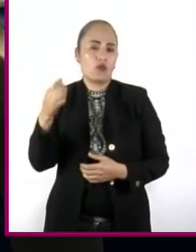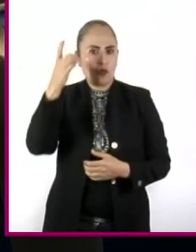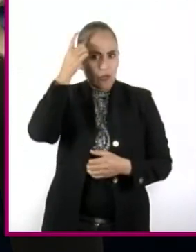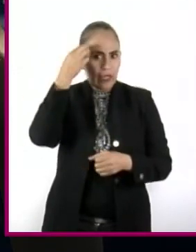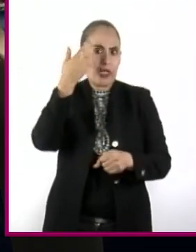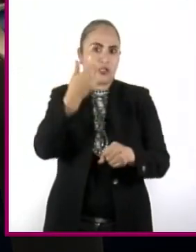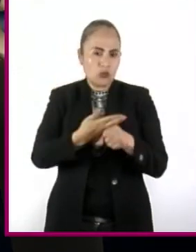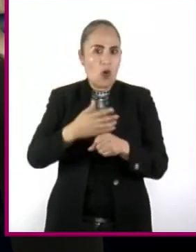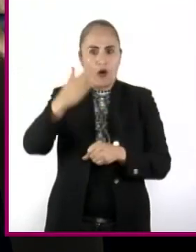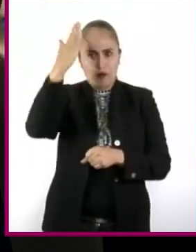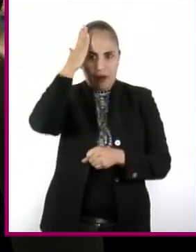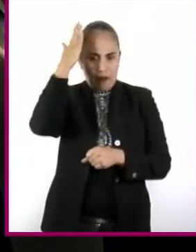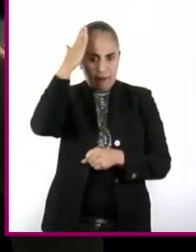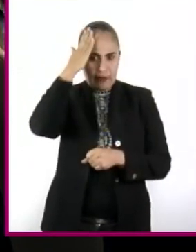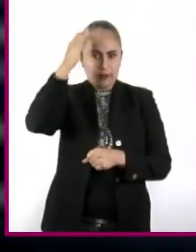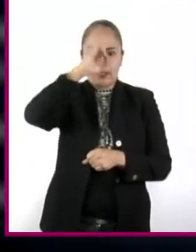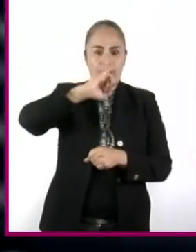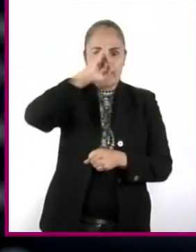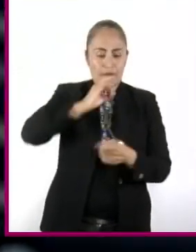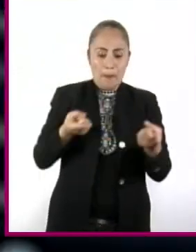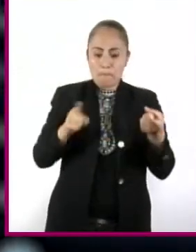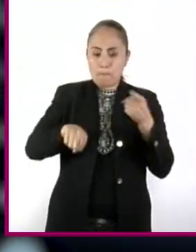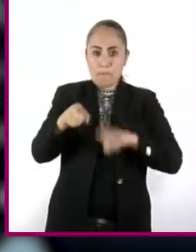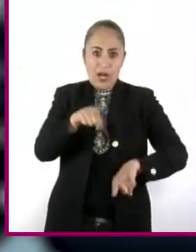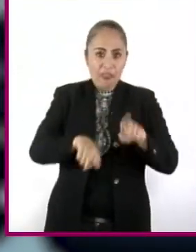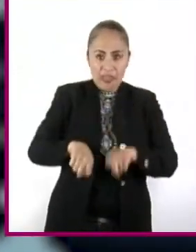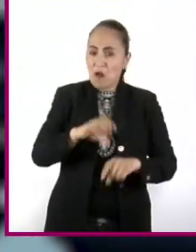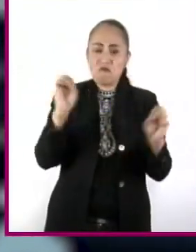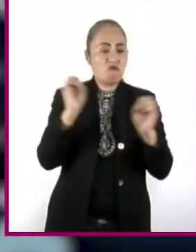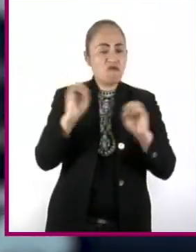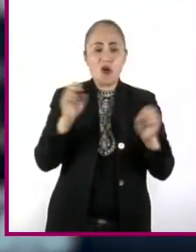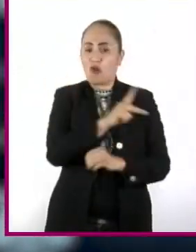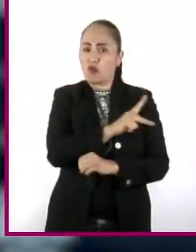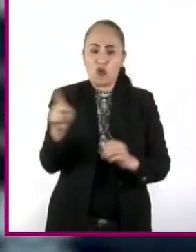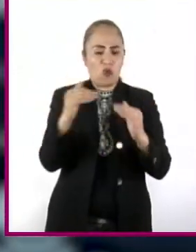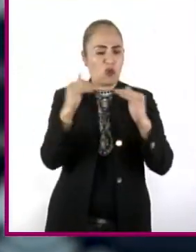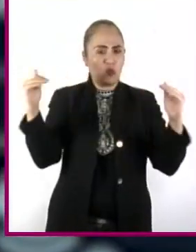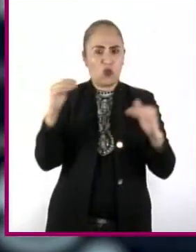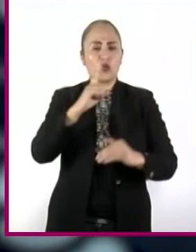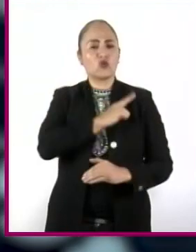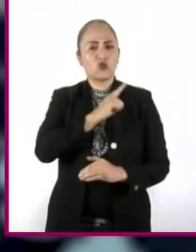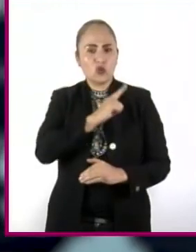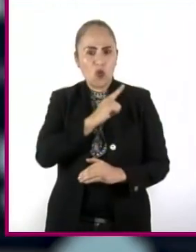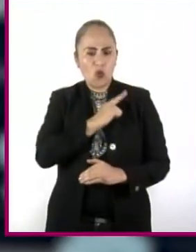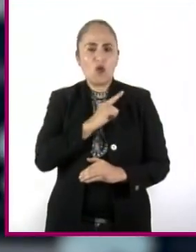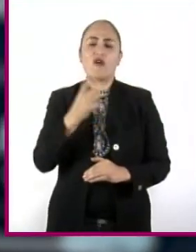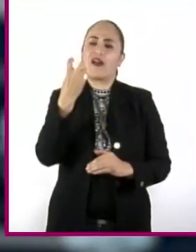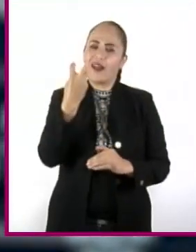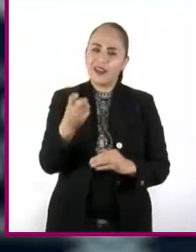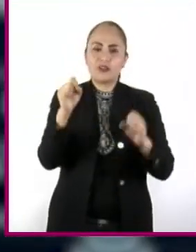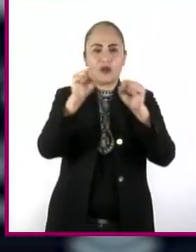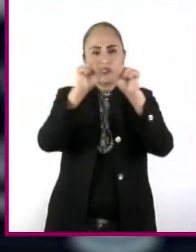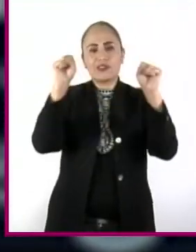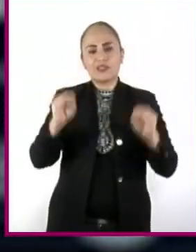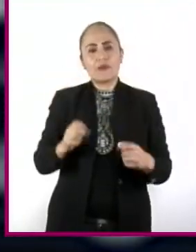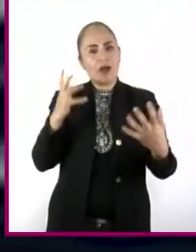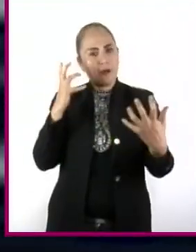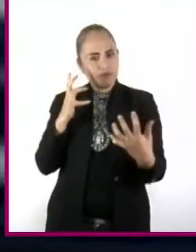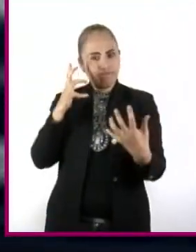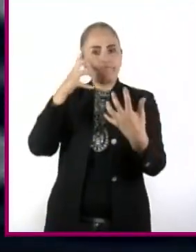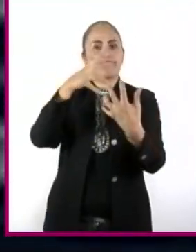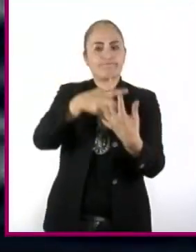o alguien o algo coordinando todo. Eso, a su vez, le permite al sistema adaptarse, es decir,